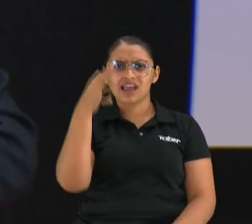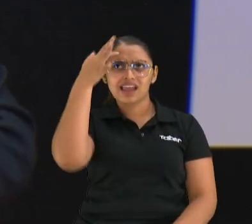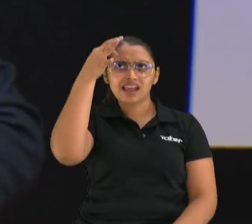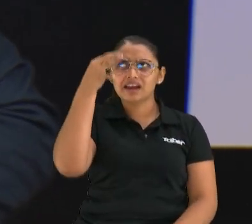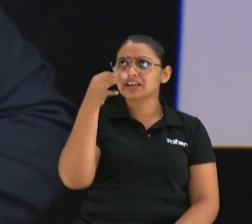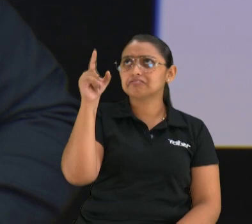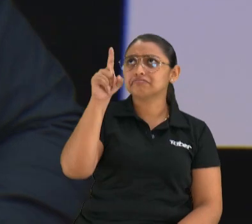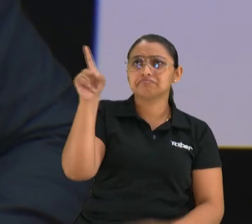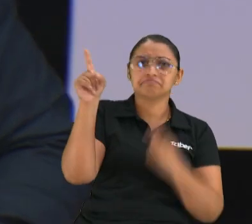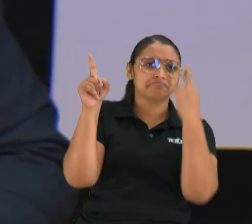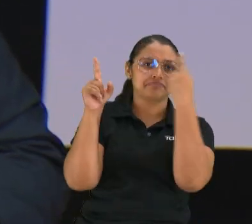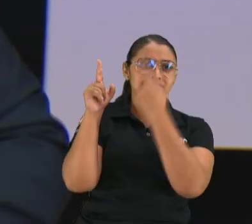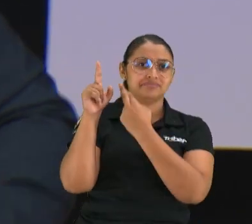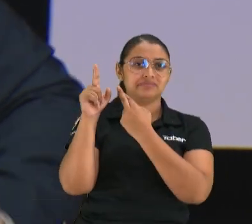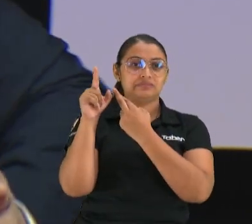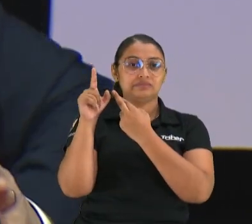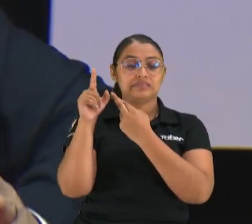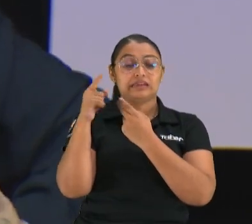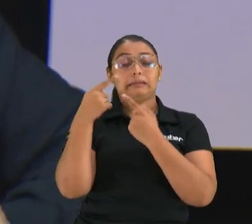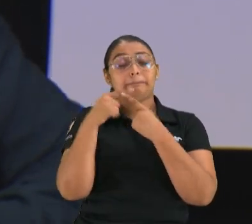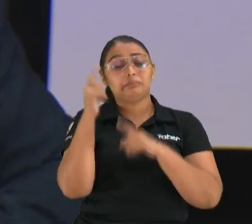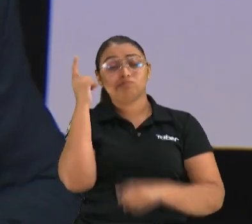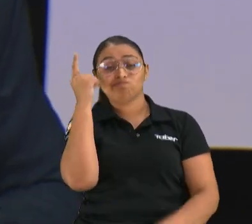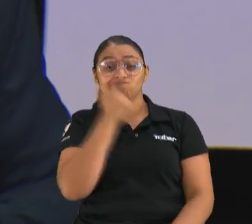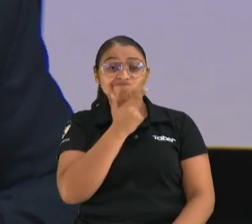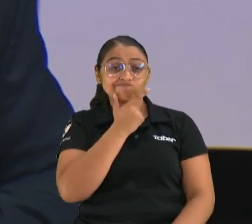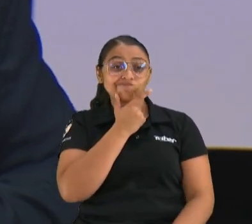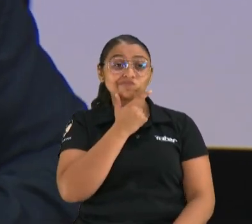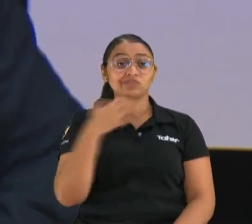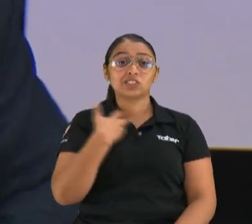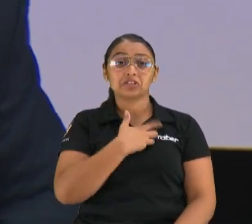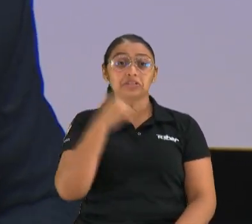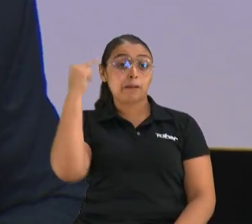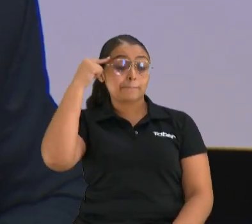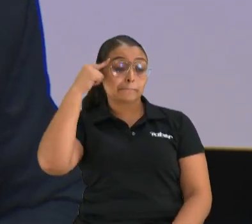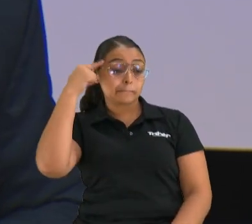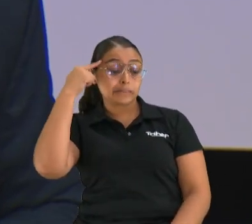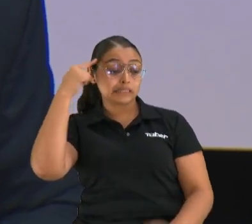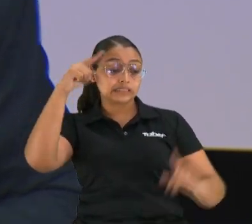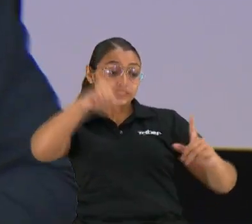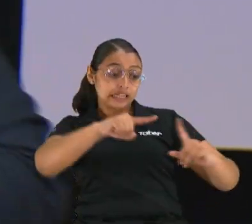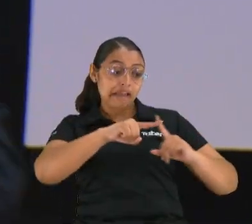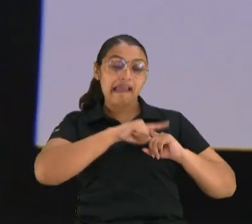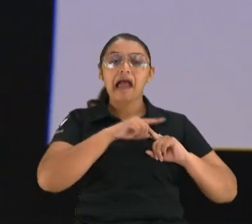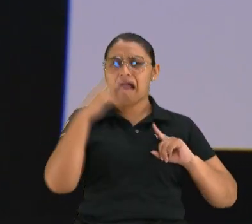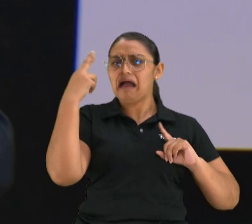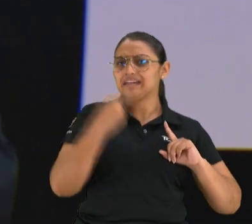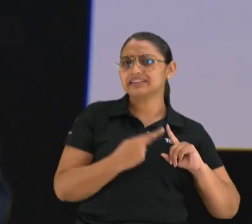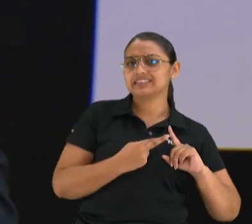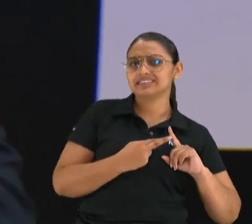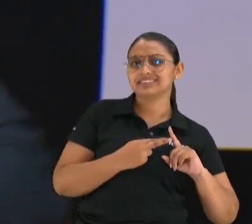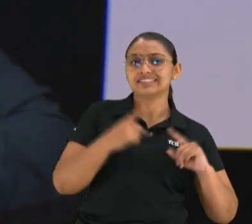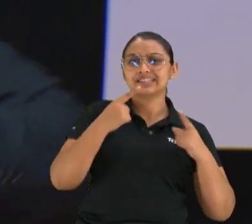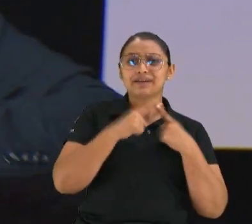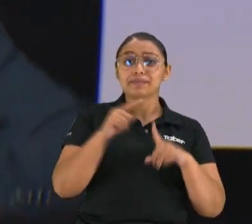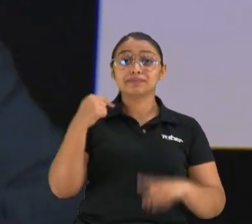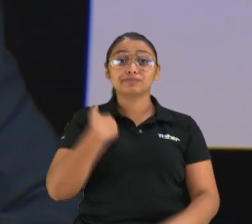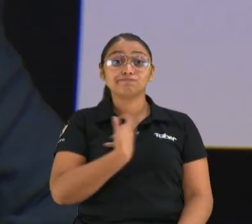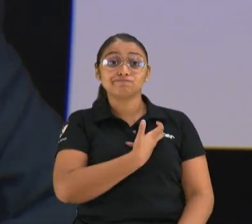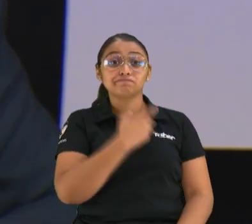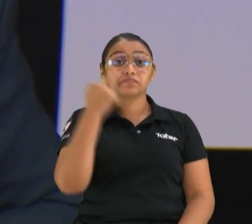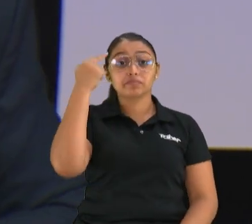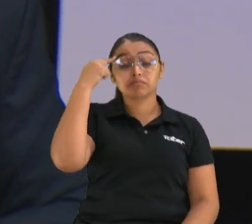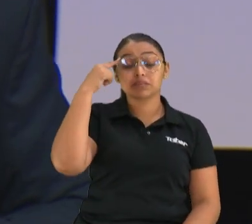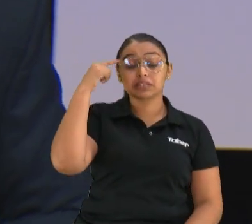lo triste de la historia es que creemos que somos cristianos y lo más triste todavía es que creemos que vamos al cielo porque